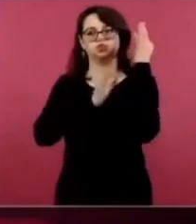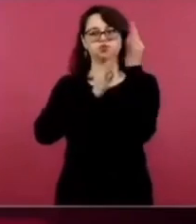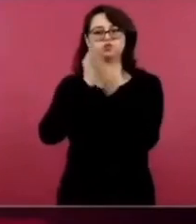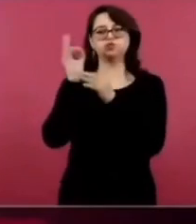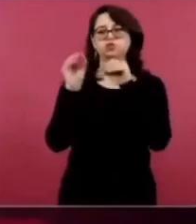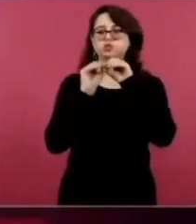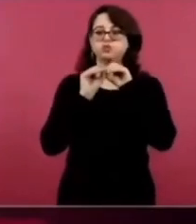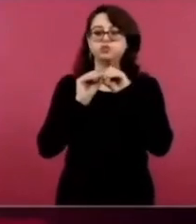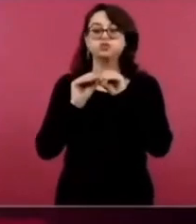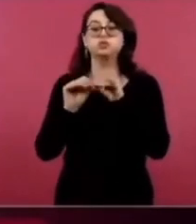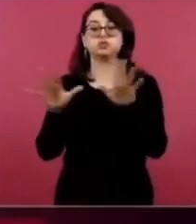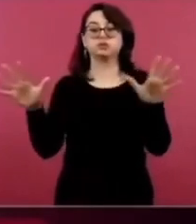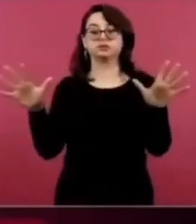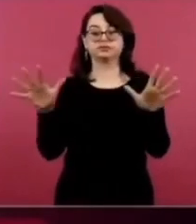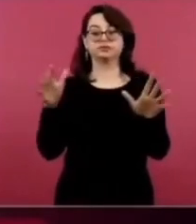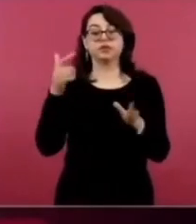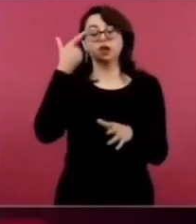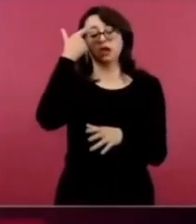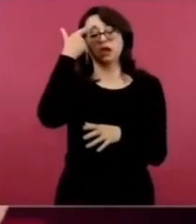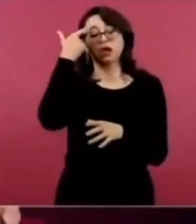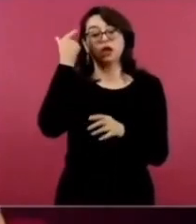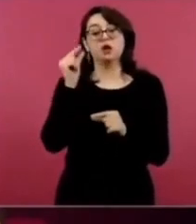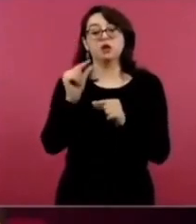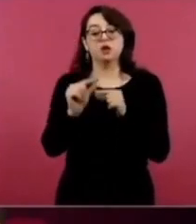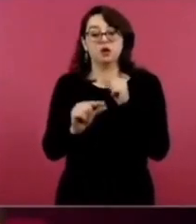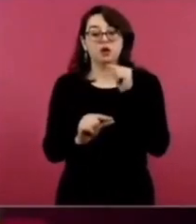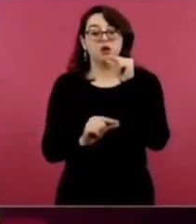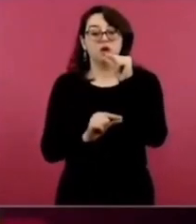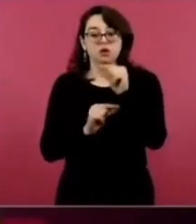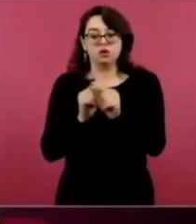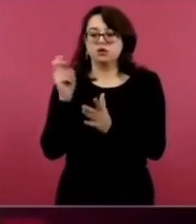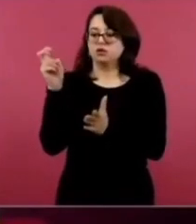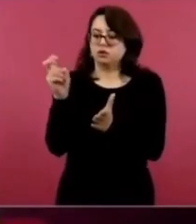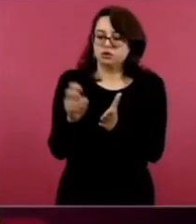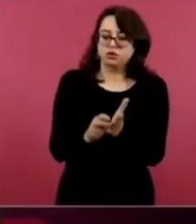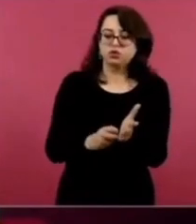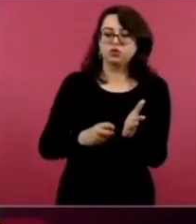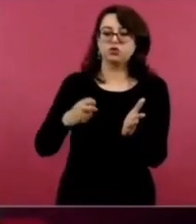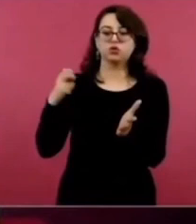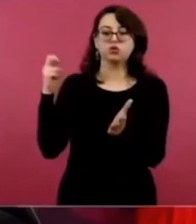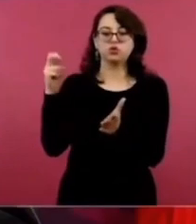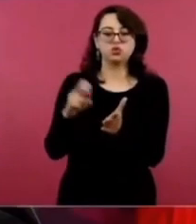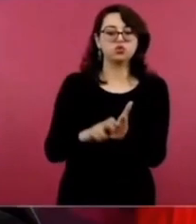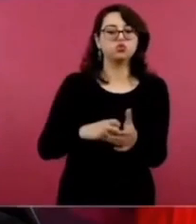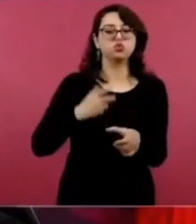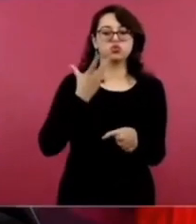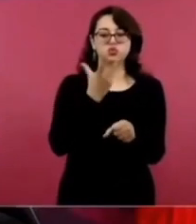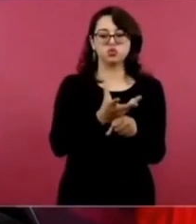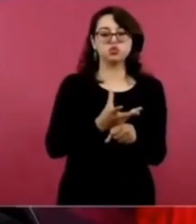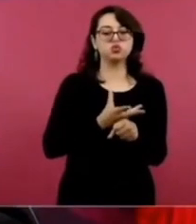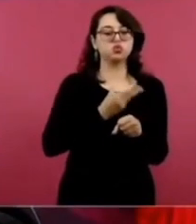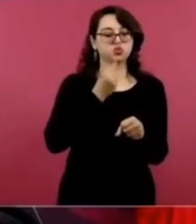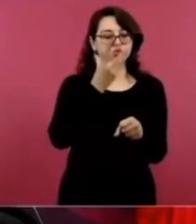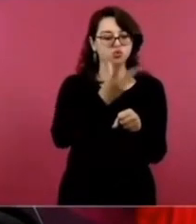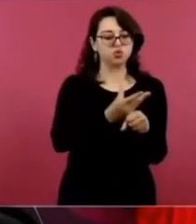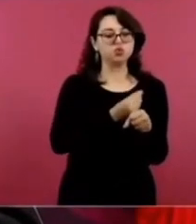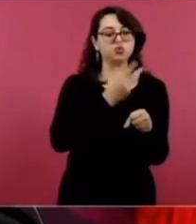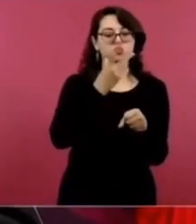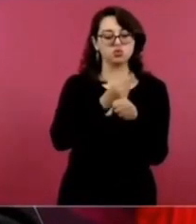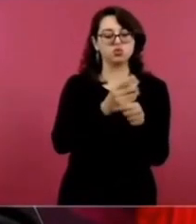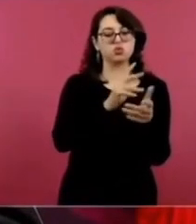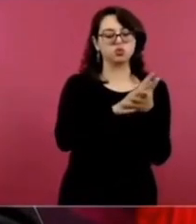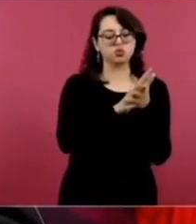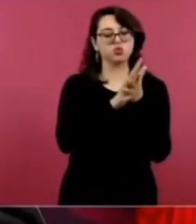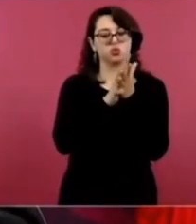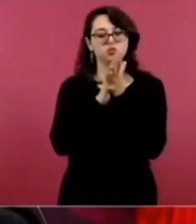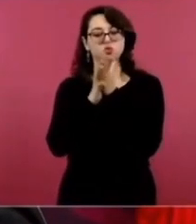Poco a poco esto fue cambiando. Yo recuerdo que cuando llegué a jefe de gobierno